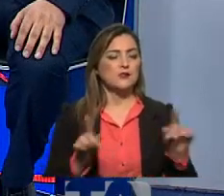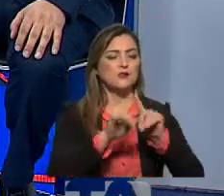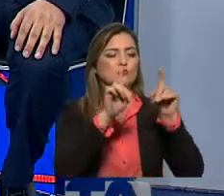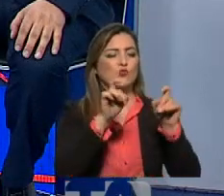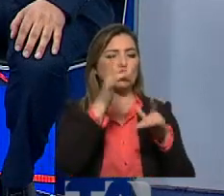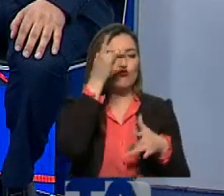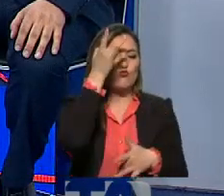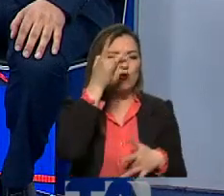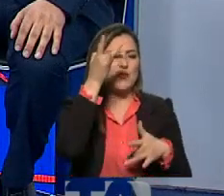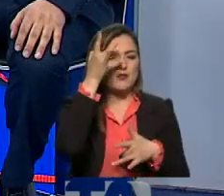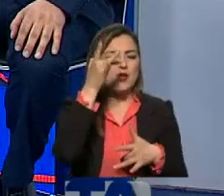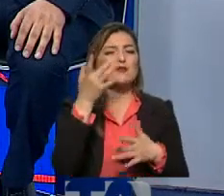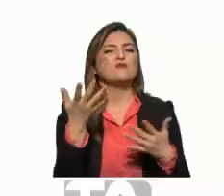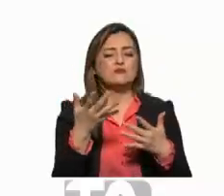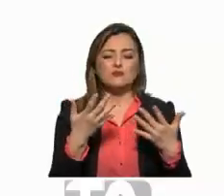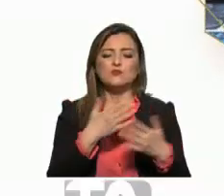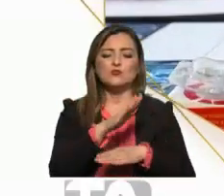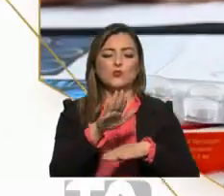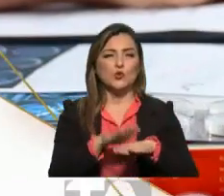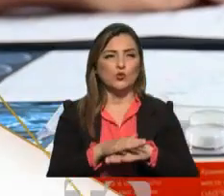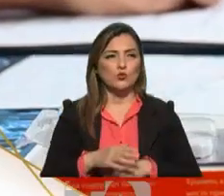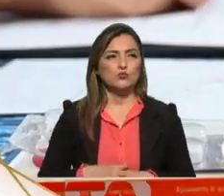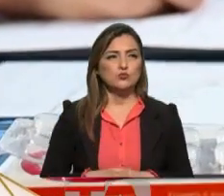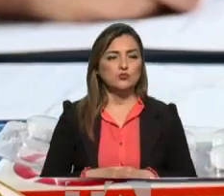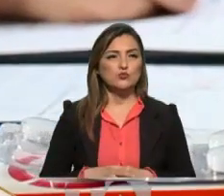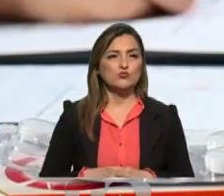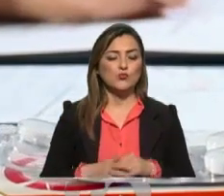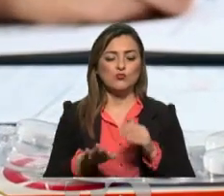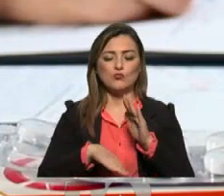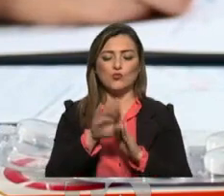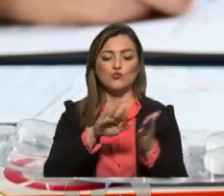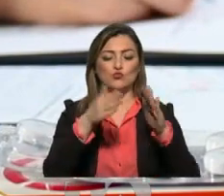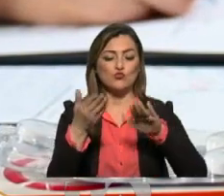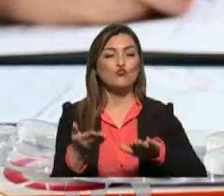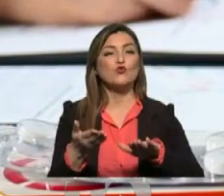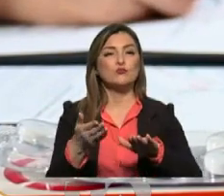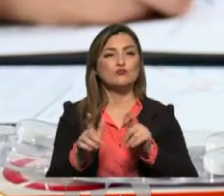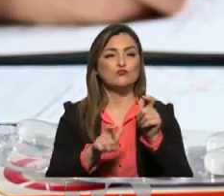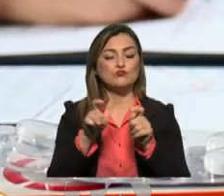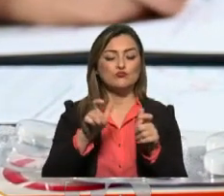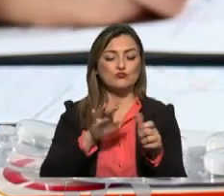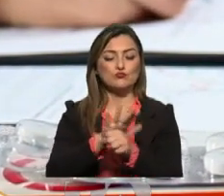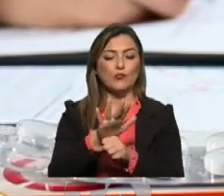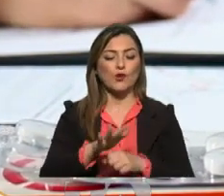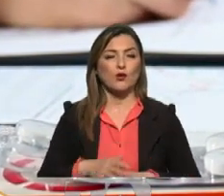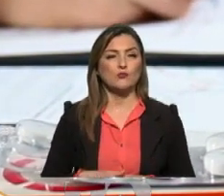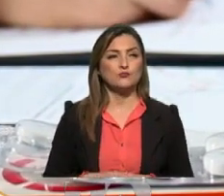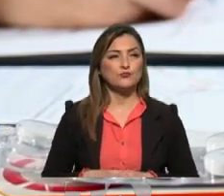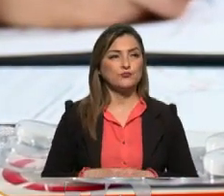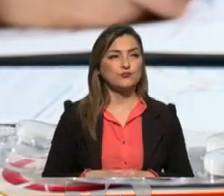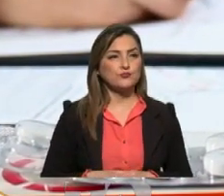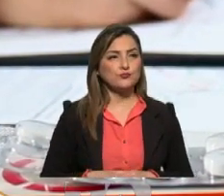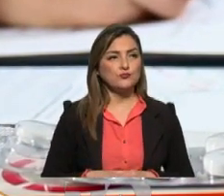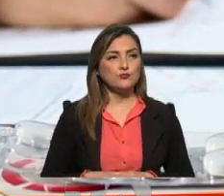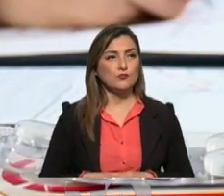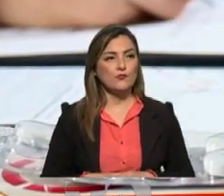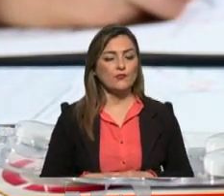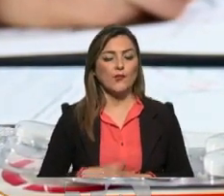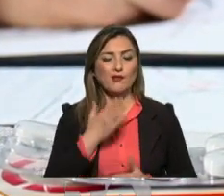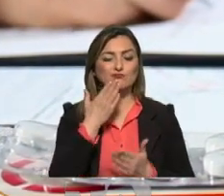enfermedades endocrinológicas se asocian a mayor mortalidad cuando alguien tiene COVID-19? Muchas gracias, Esteban.